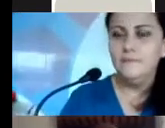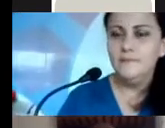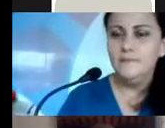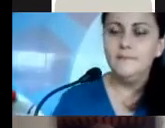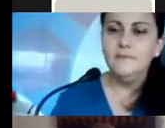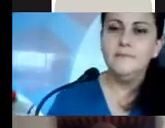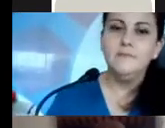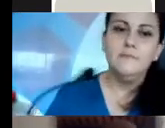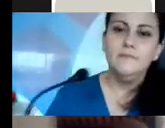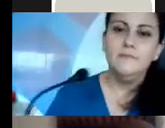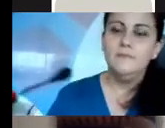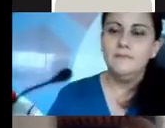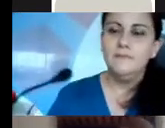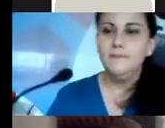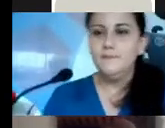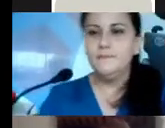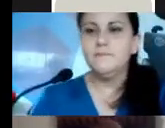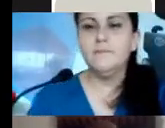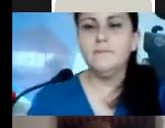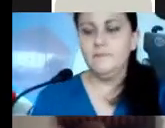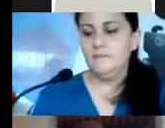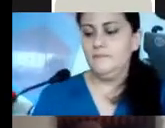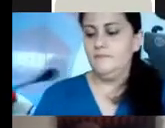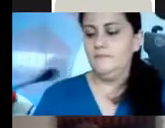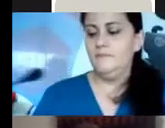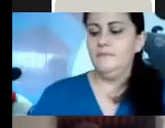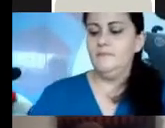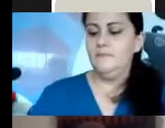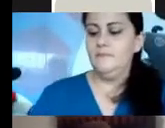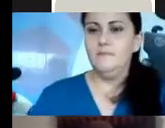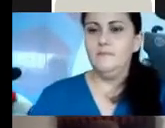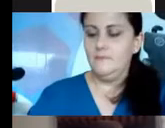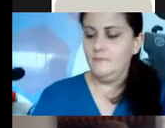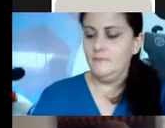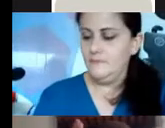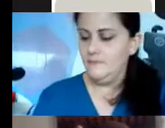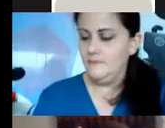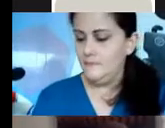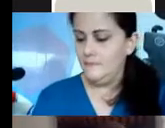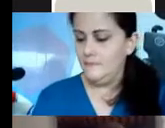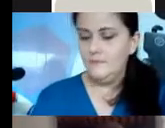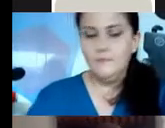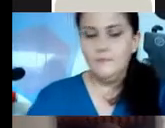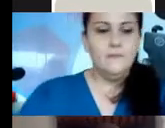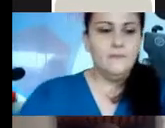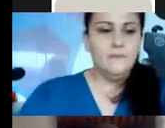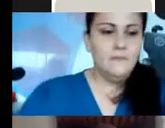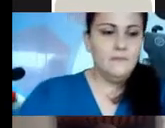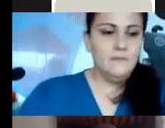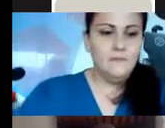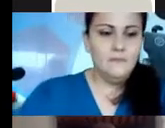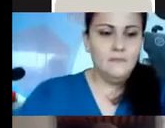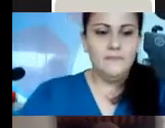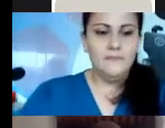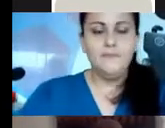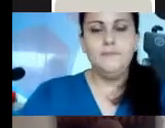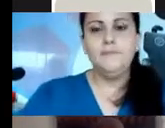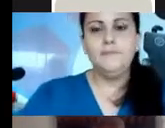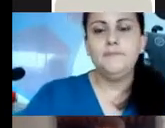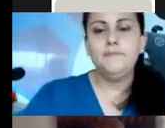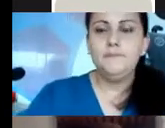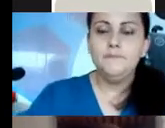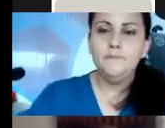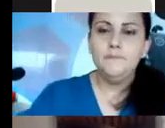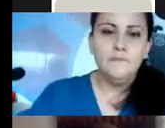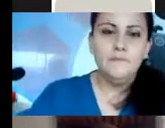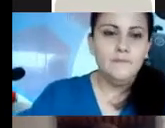Si es varón, quizás entre los 15, 14, 15, 16. Lo importante es tener un concepto claro de qué es lo que tengo que entregar a